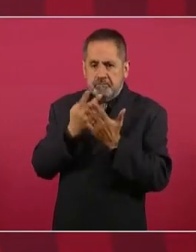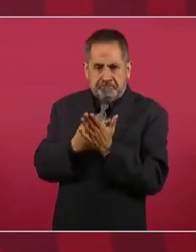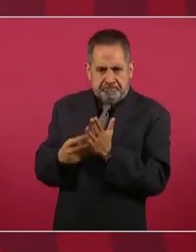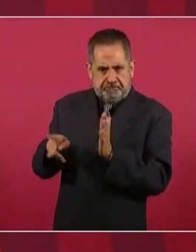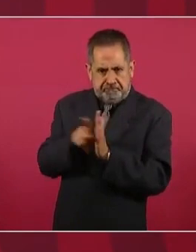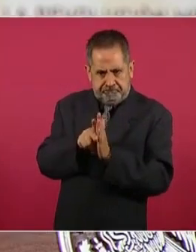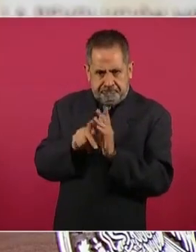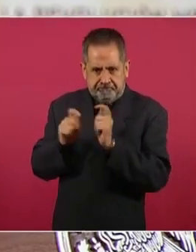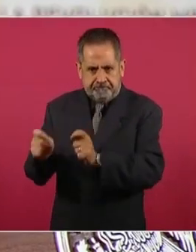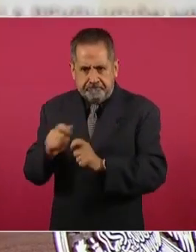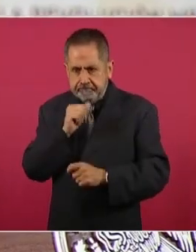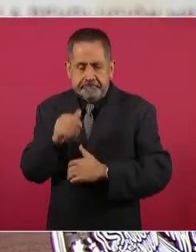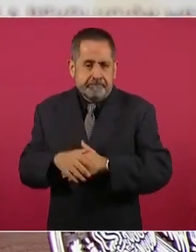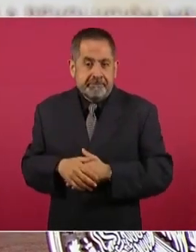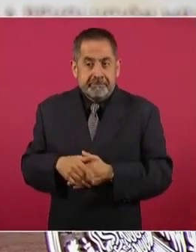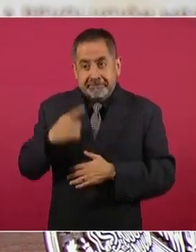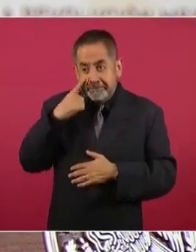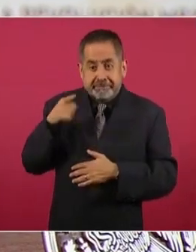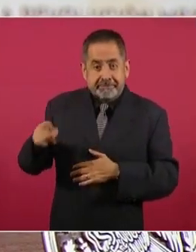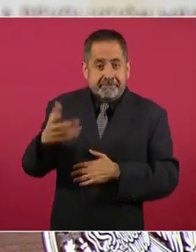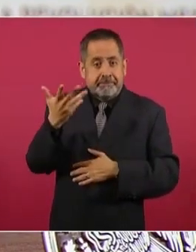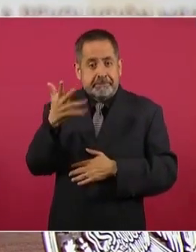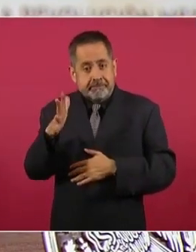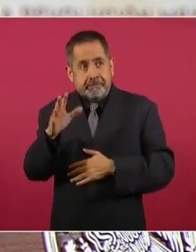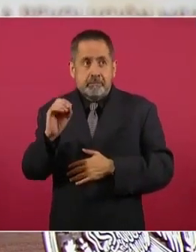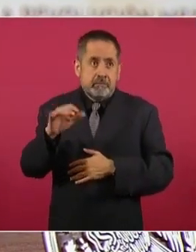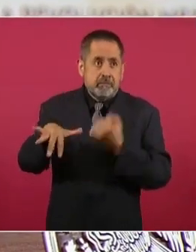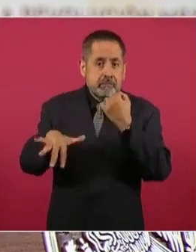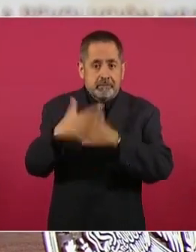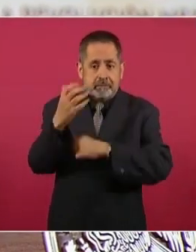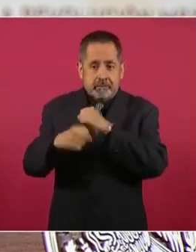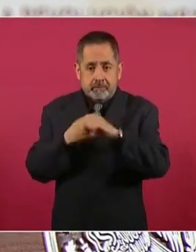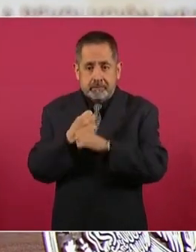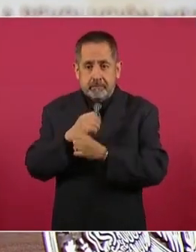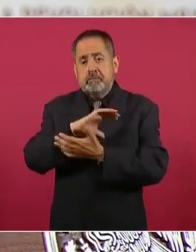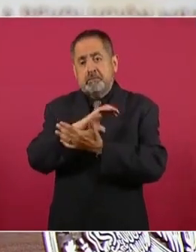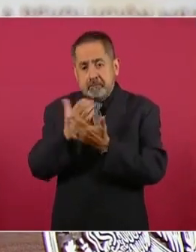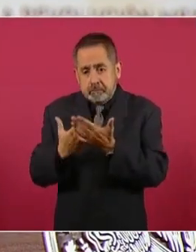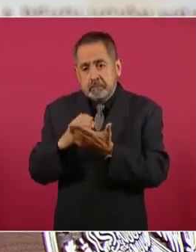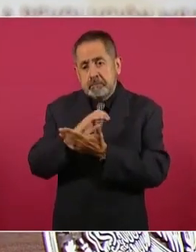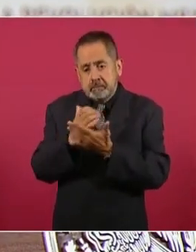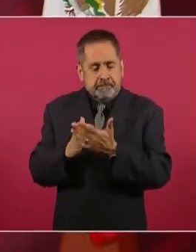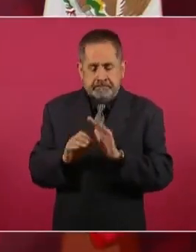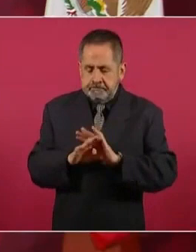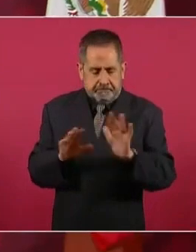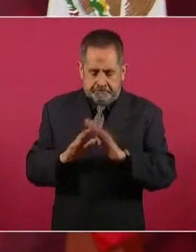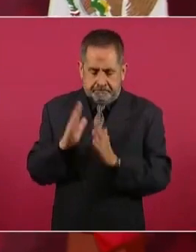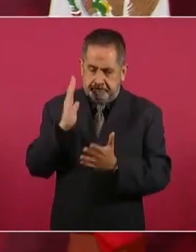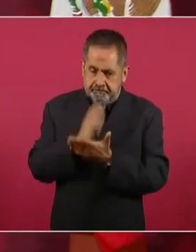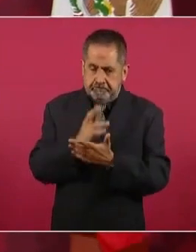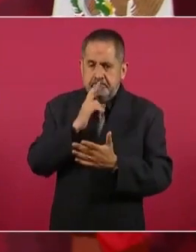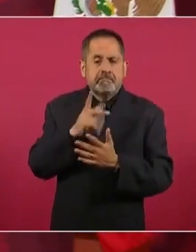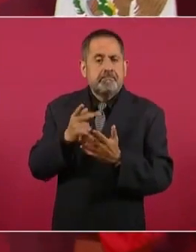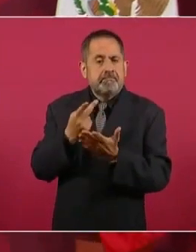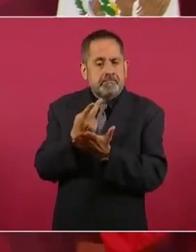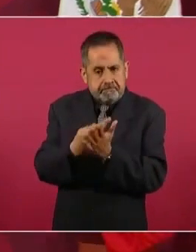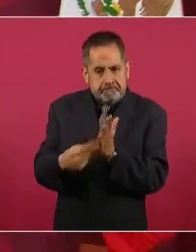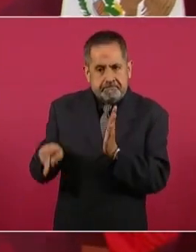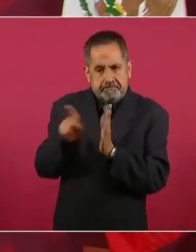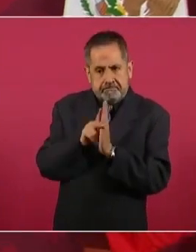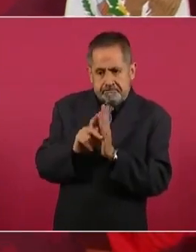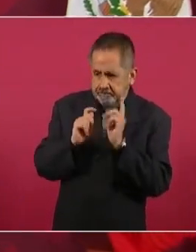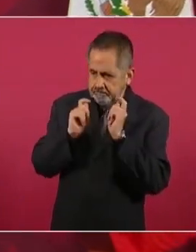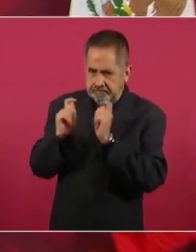algunos con 10, 15, 20 años, y los estamos basificando, pero ya estamos llegando al